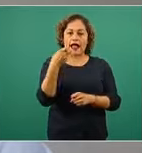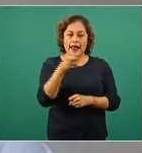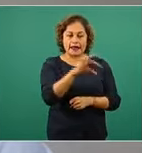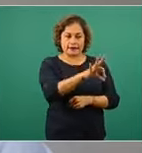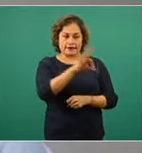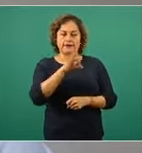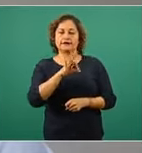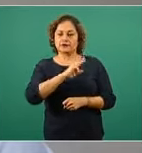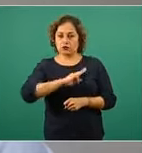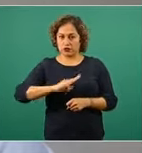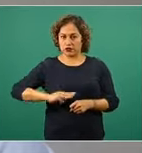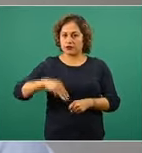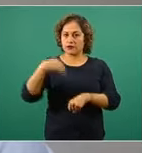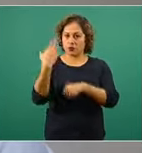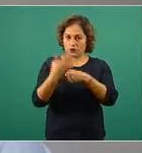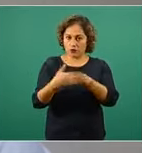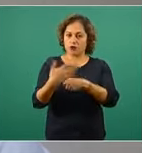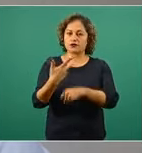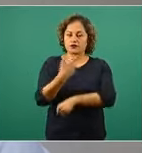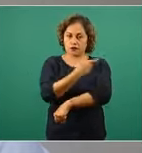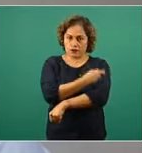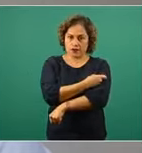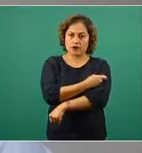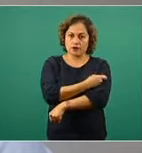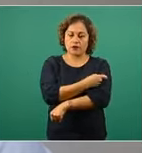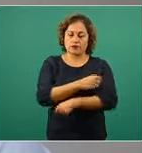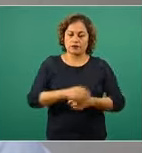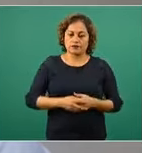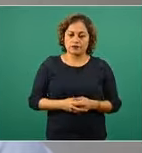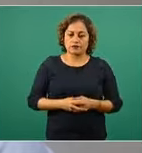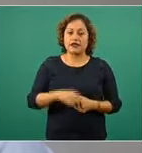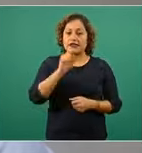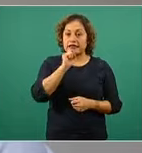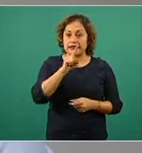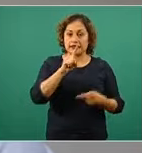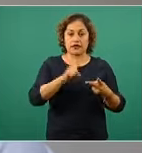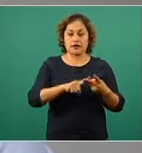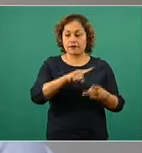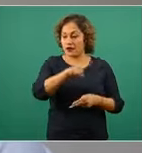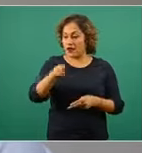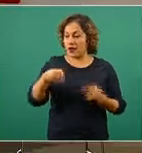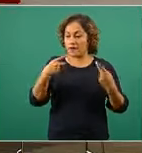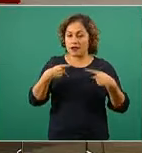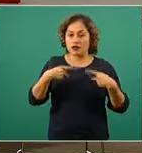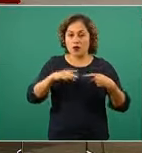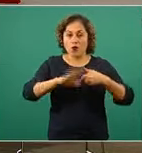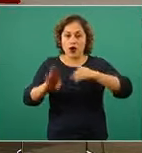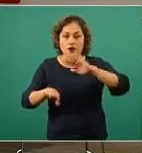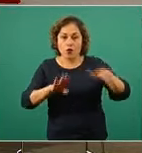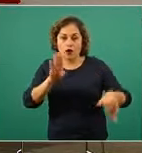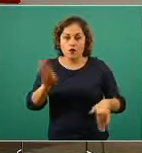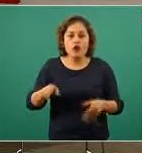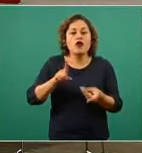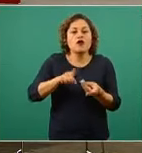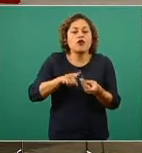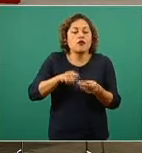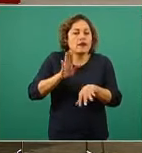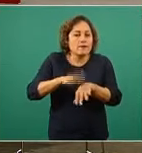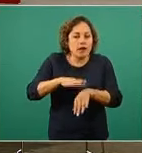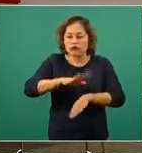de casos graves y obviamente la presencia de defunciones. Y ese es otro también de los criterios, que en los municipios